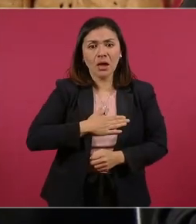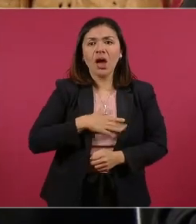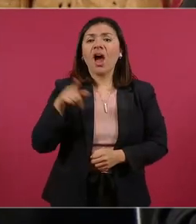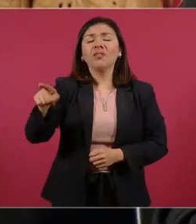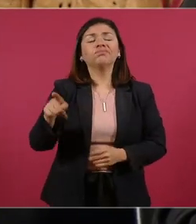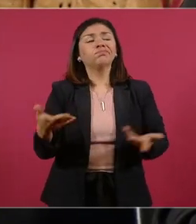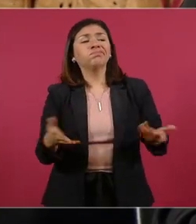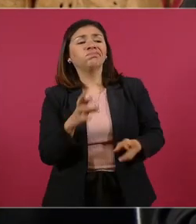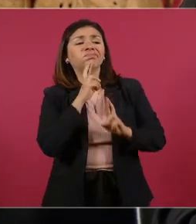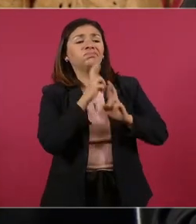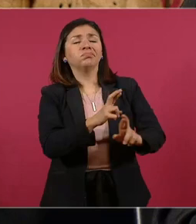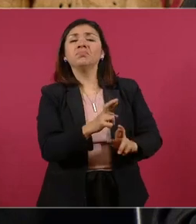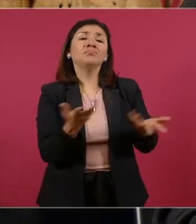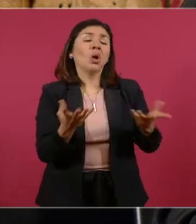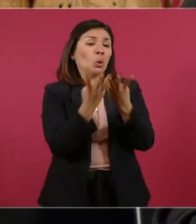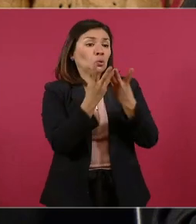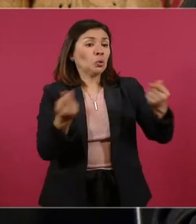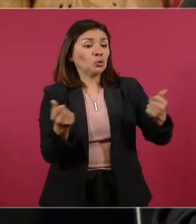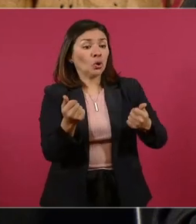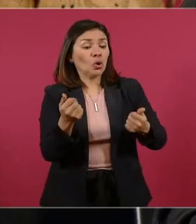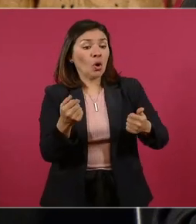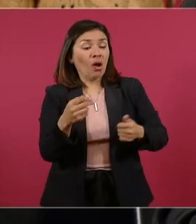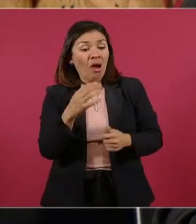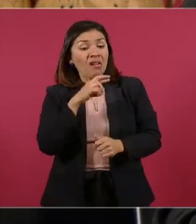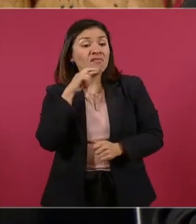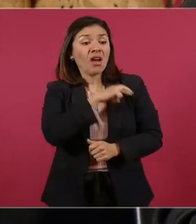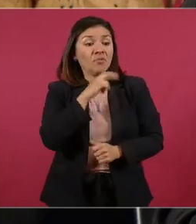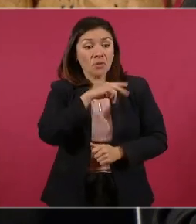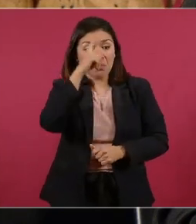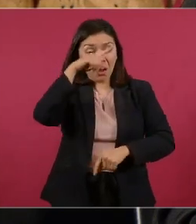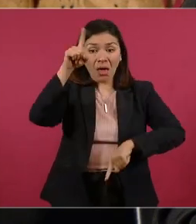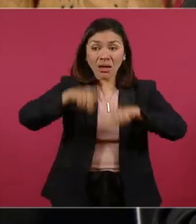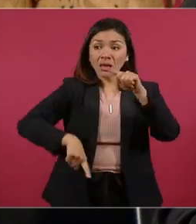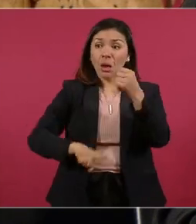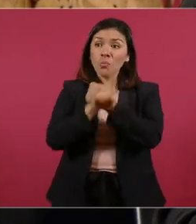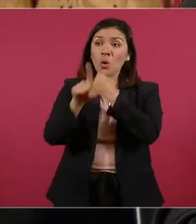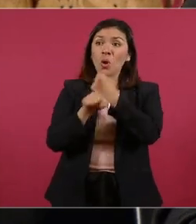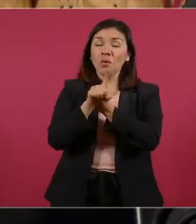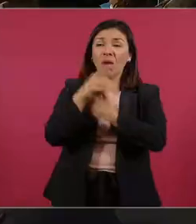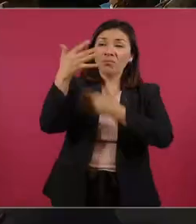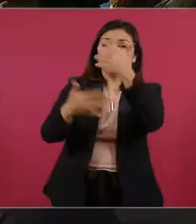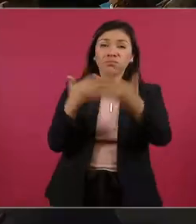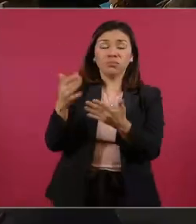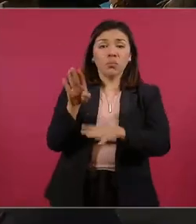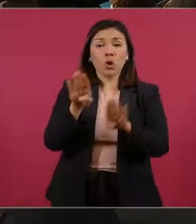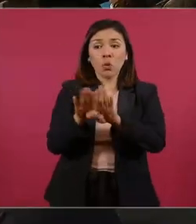limitado a contestar que no hay soluciones mágicas para corregir la deficiencia en el Poder Judicial?